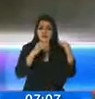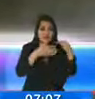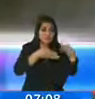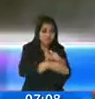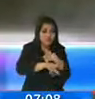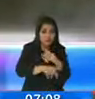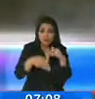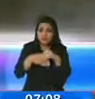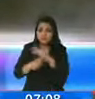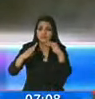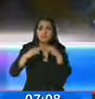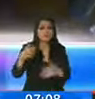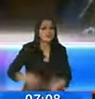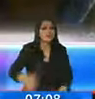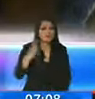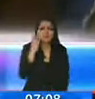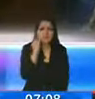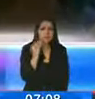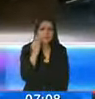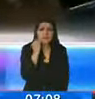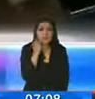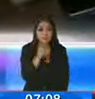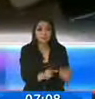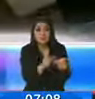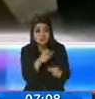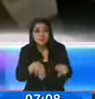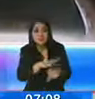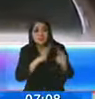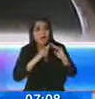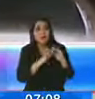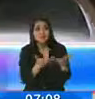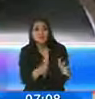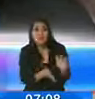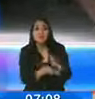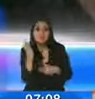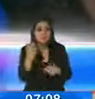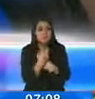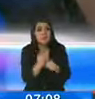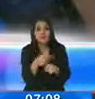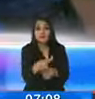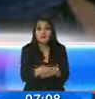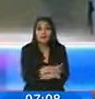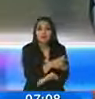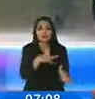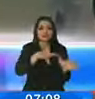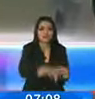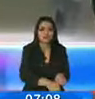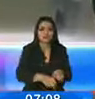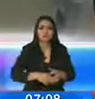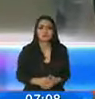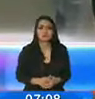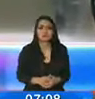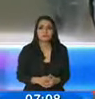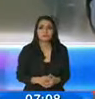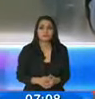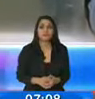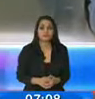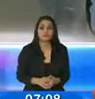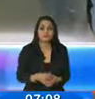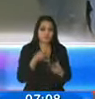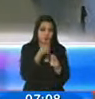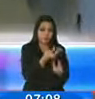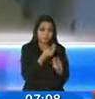expertos en ingresar a viviendas, cuyos ocupantes salieron a cumplir con sus labores. Señor, al momento usted está detenido por